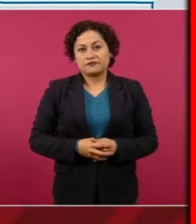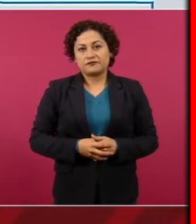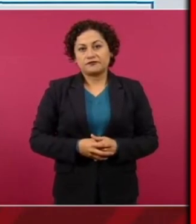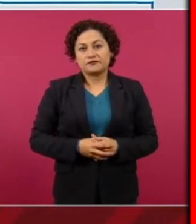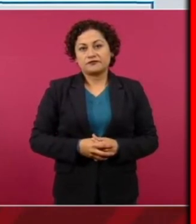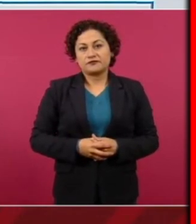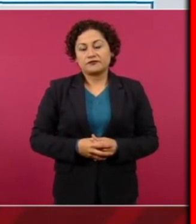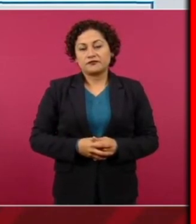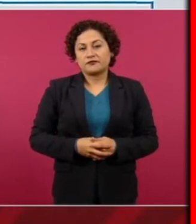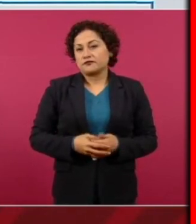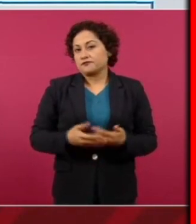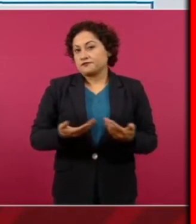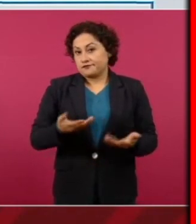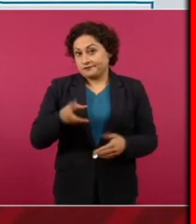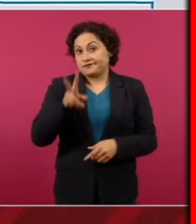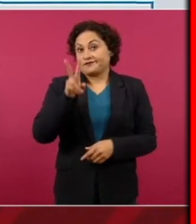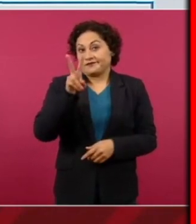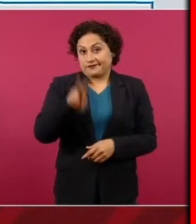Entonces, nos llevó tiempo